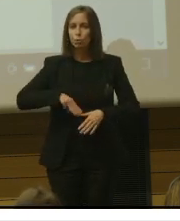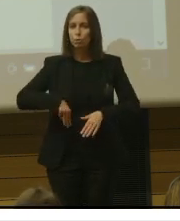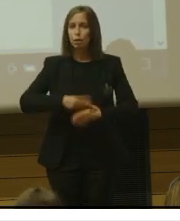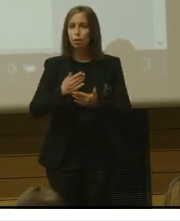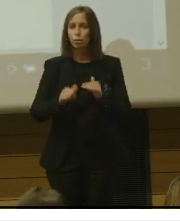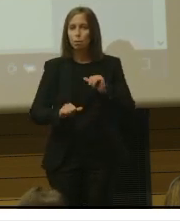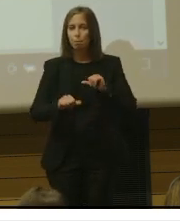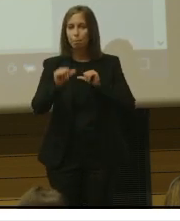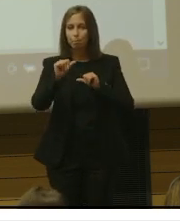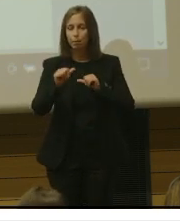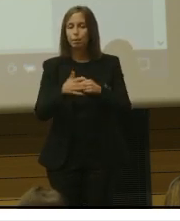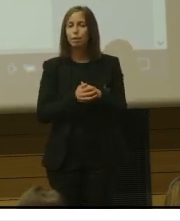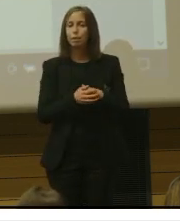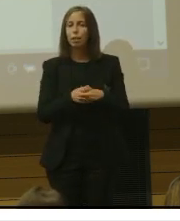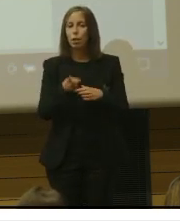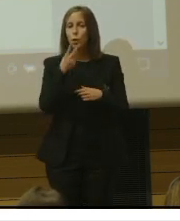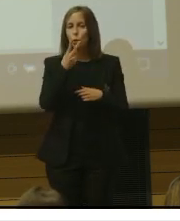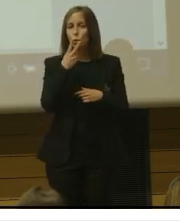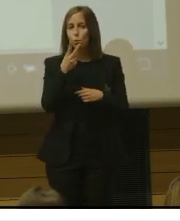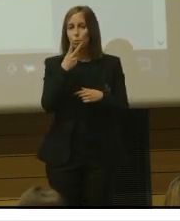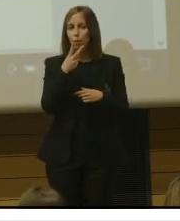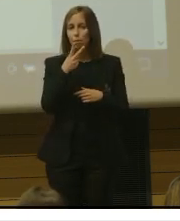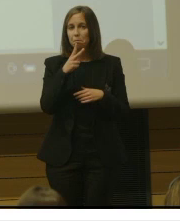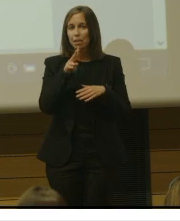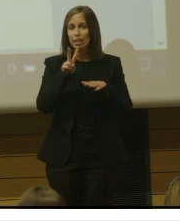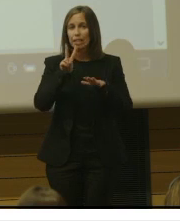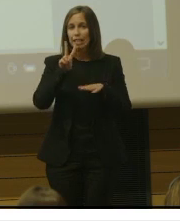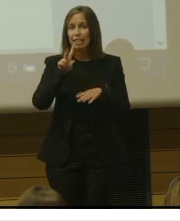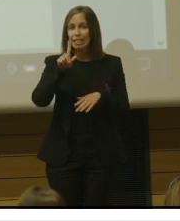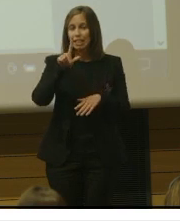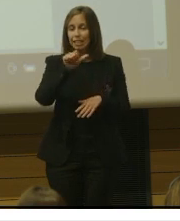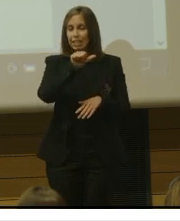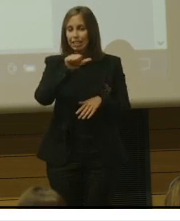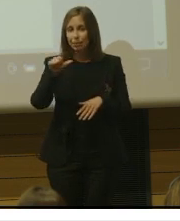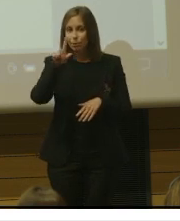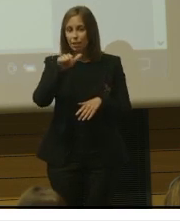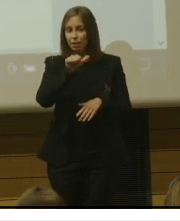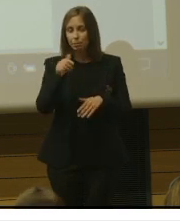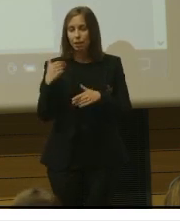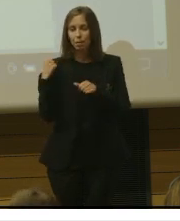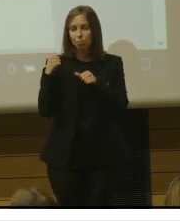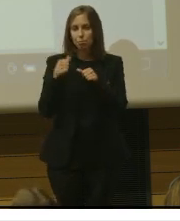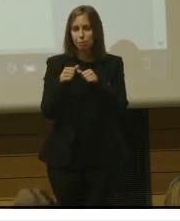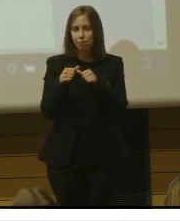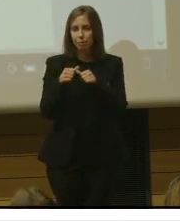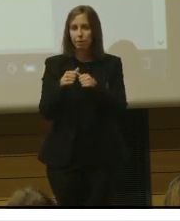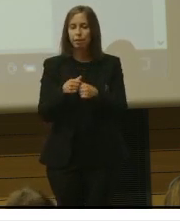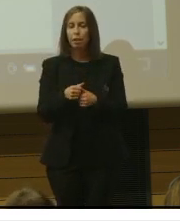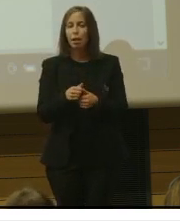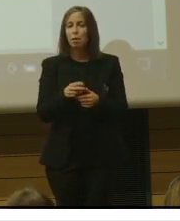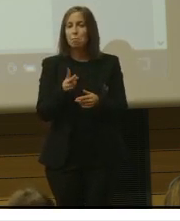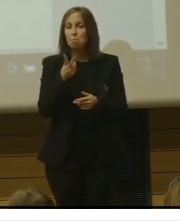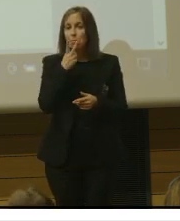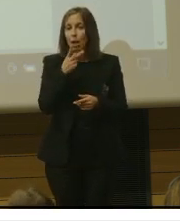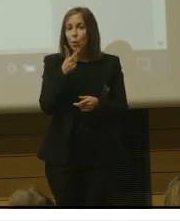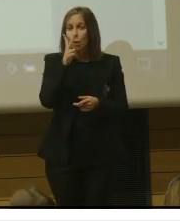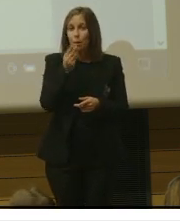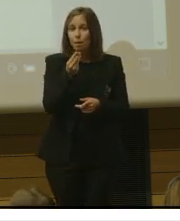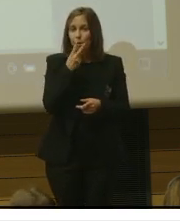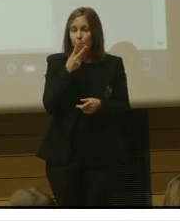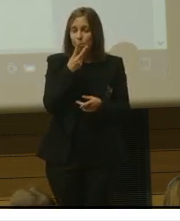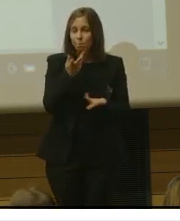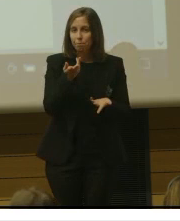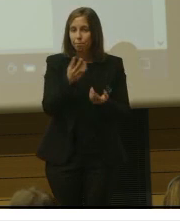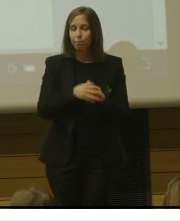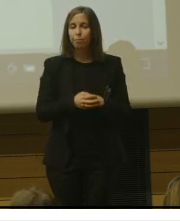años, que hayan consumido tabaco durante los últimos 7 días, aunque sea solo una calada. Este criterio tan laxo pues tiene que ver con que habitualmente suelen acudir y